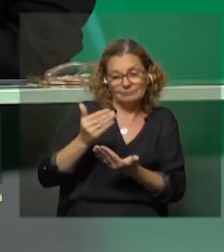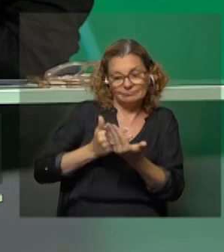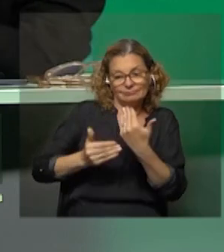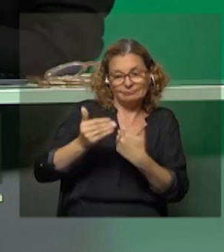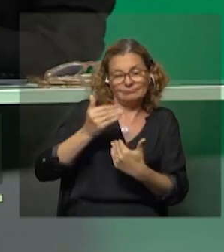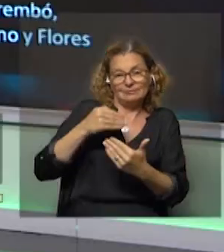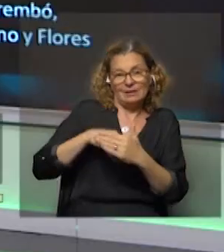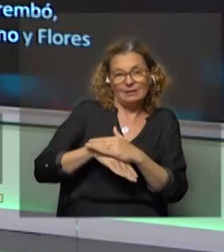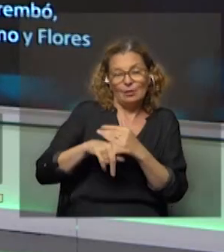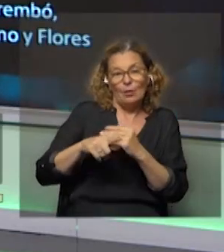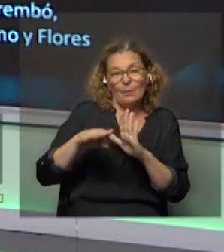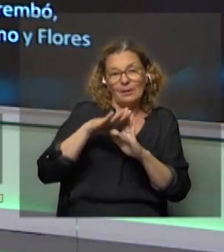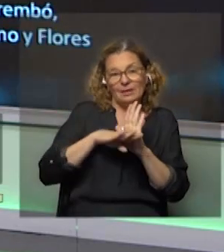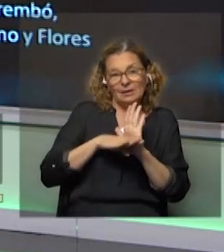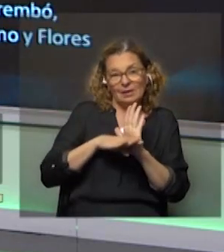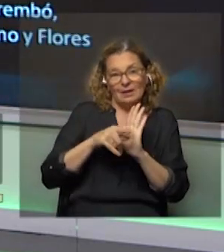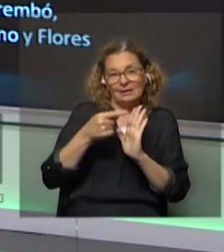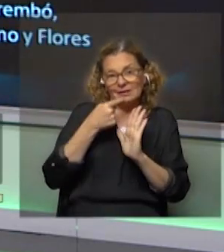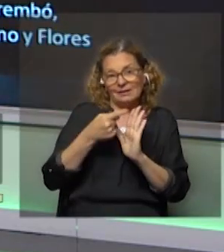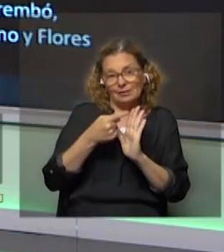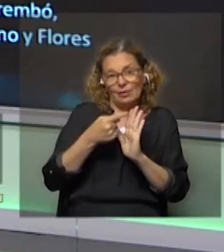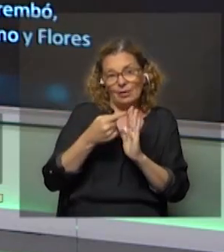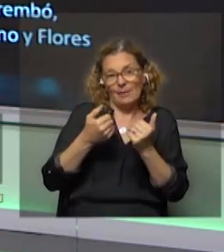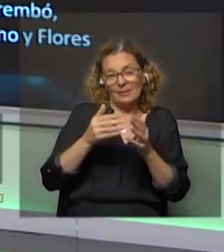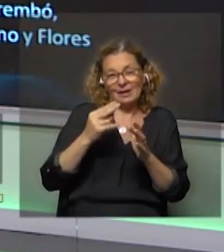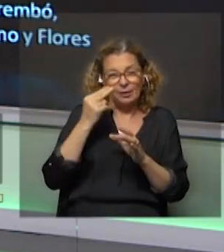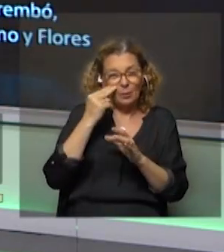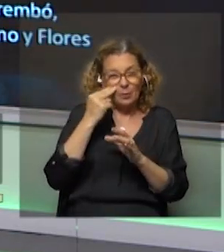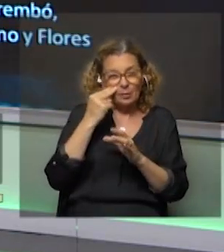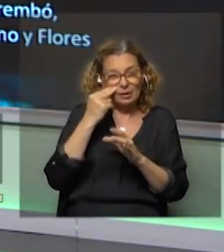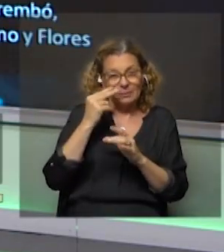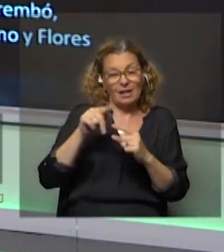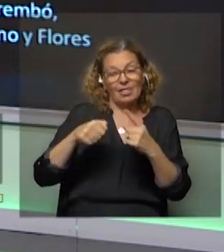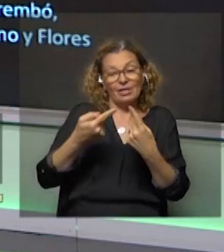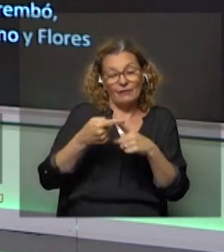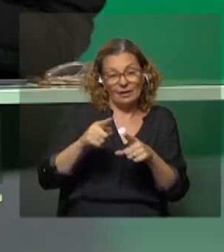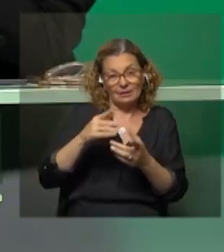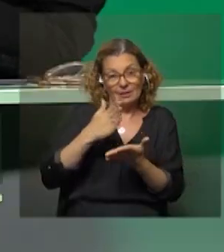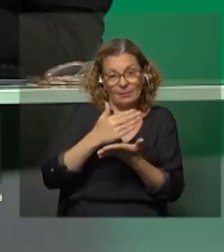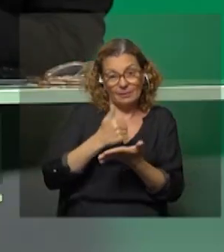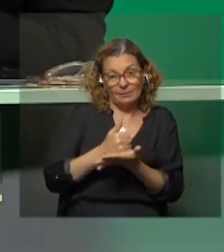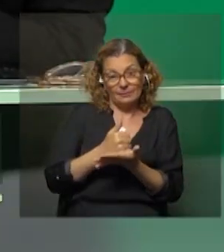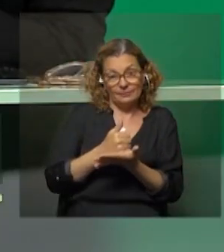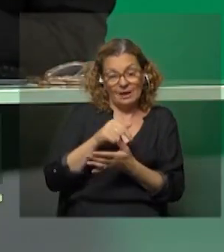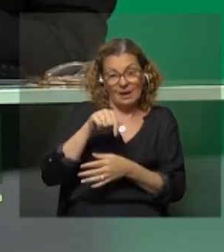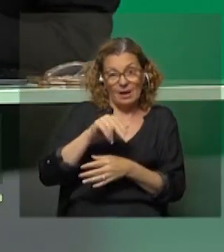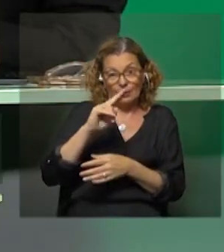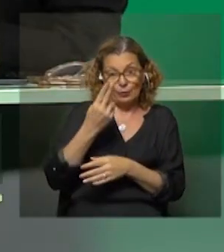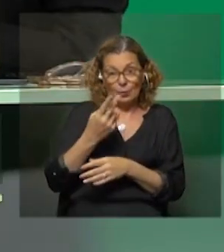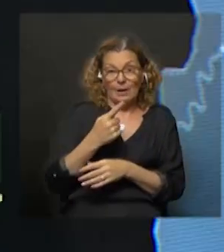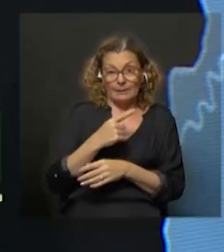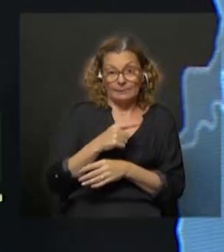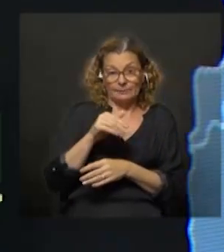exacto porque al final vos Tomás medidas y vas corriendo esto te empezás a tener una afectación sobre estas otras zonas caída del consumo en nuestro país por supuesto